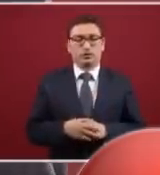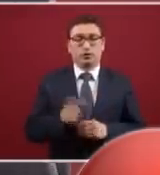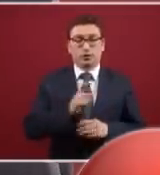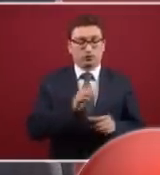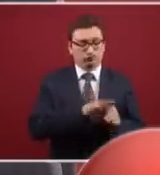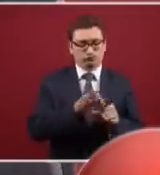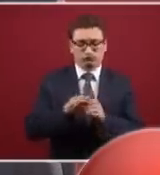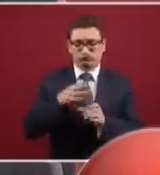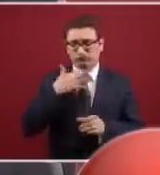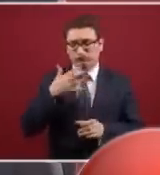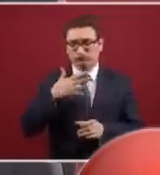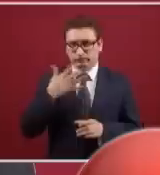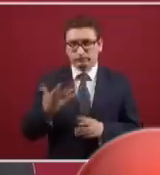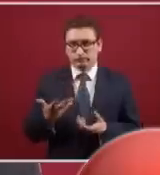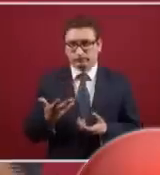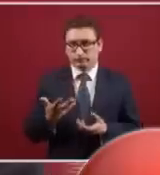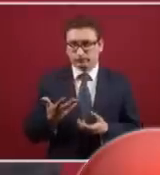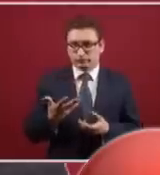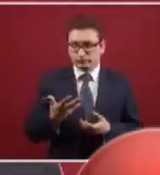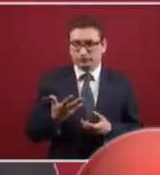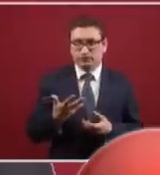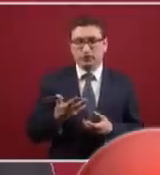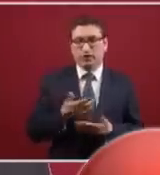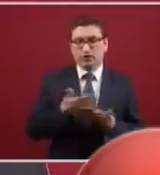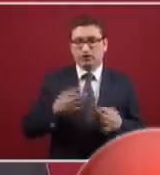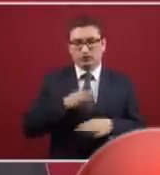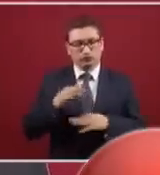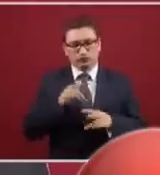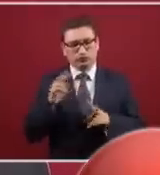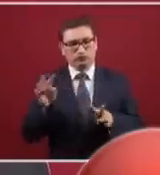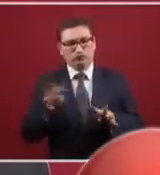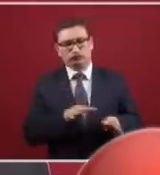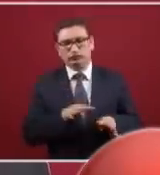electoral y que se respete el voto.